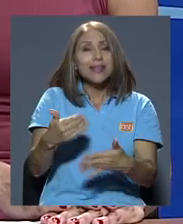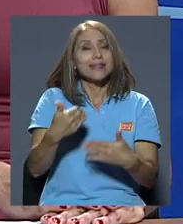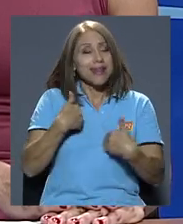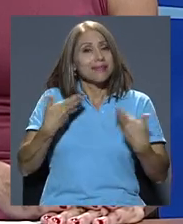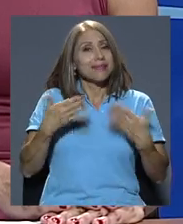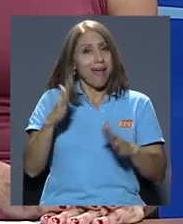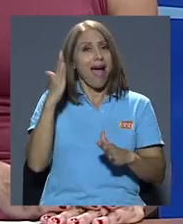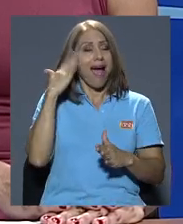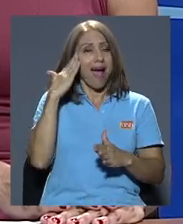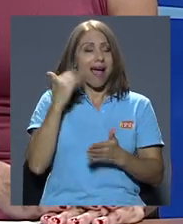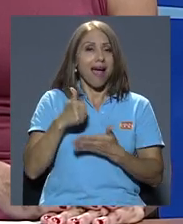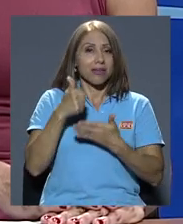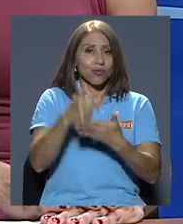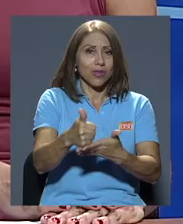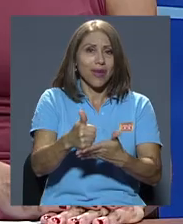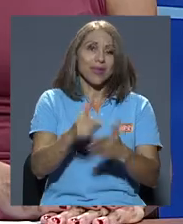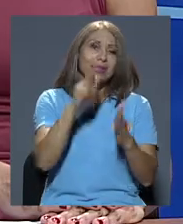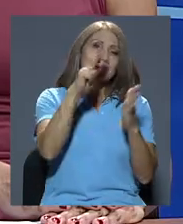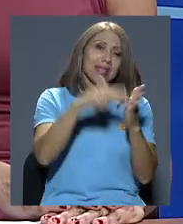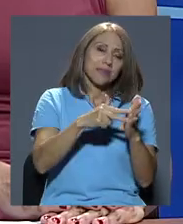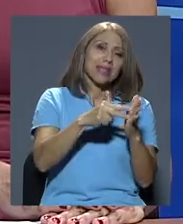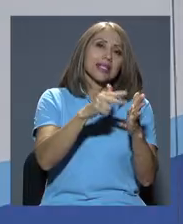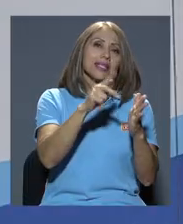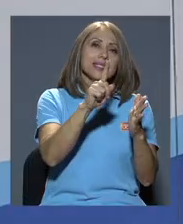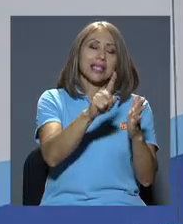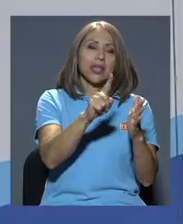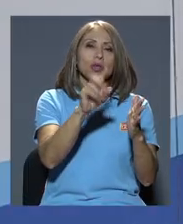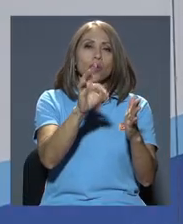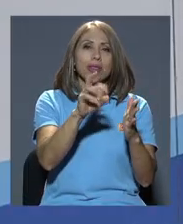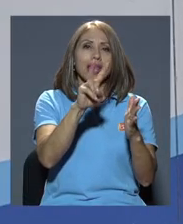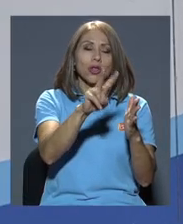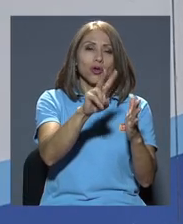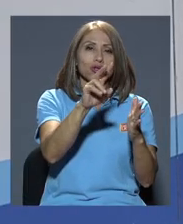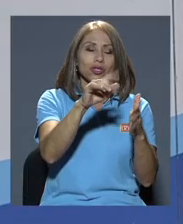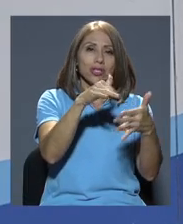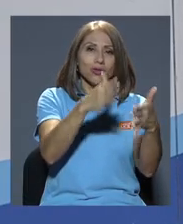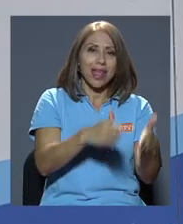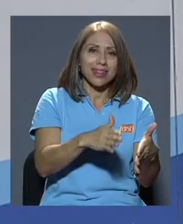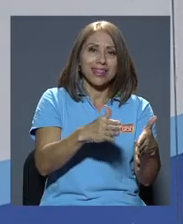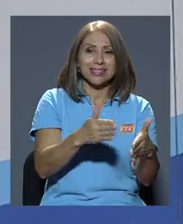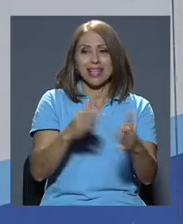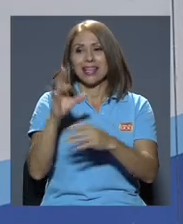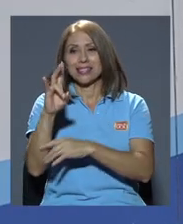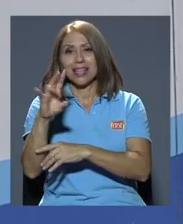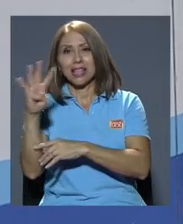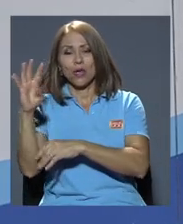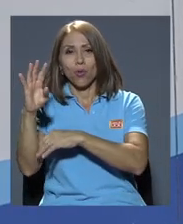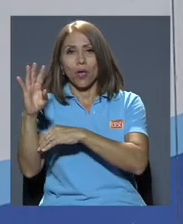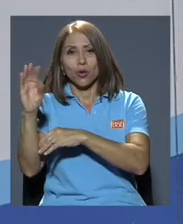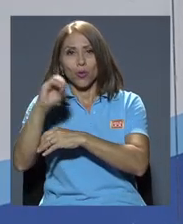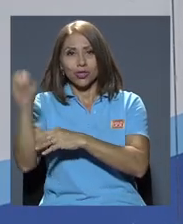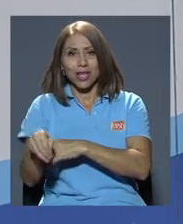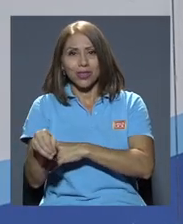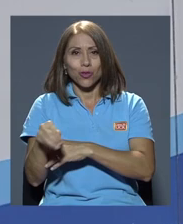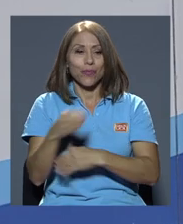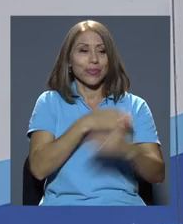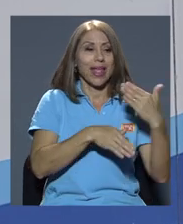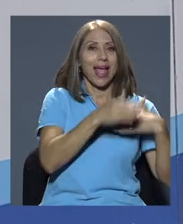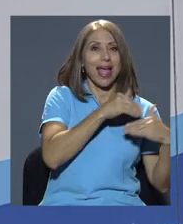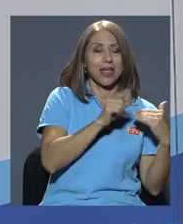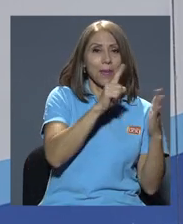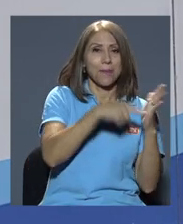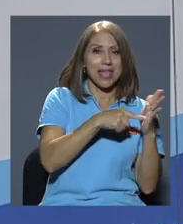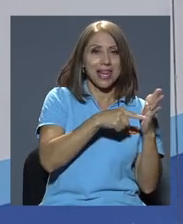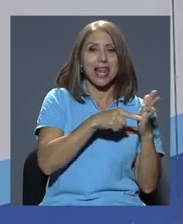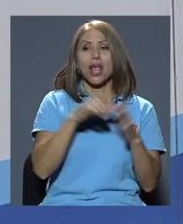74 por ciento de los tres mil 192 estudiantes y el año pasado el 84 por ciento de los 1000 que se entrevistaron dicen que